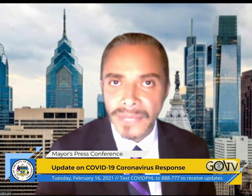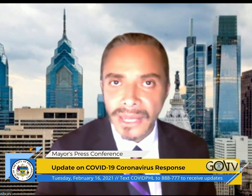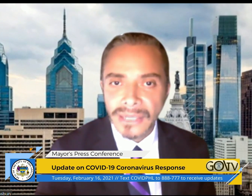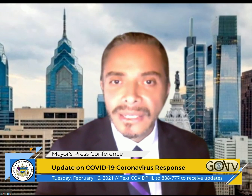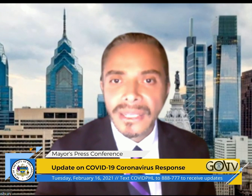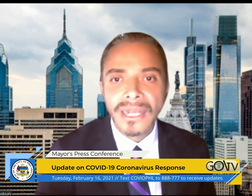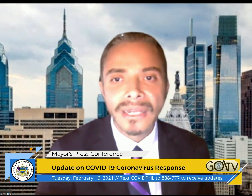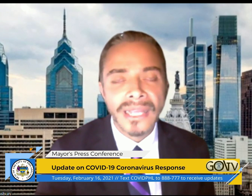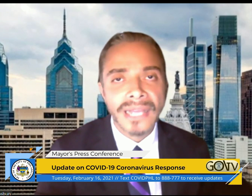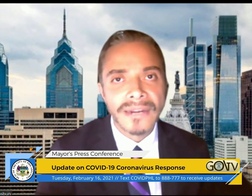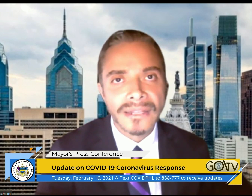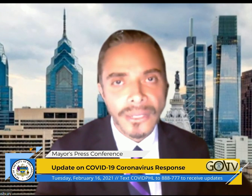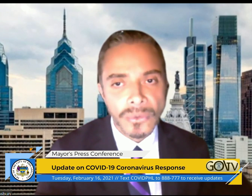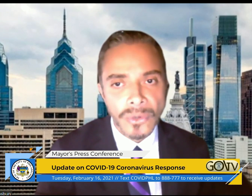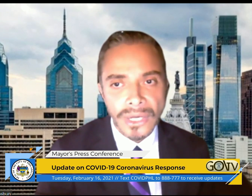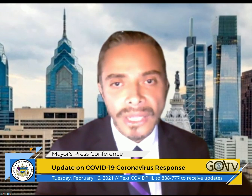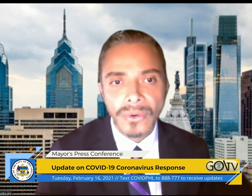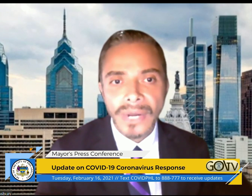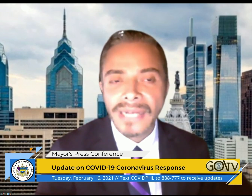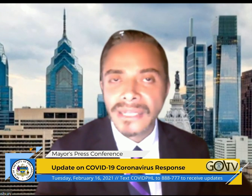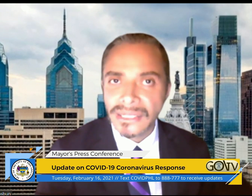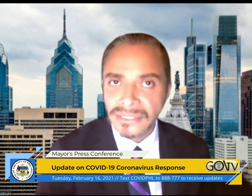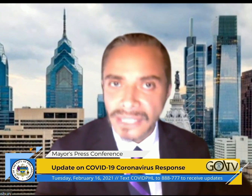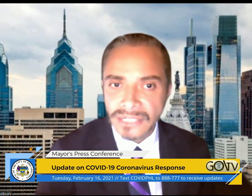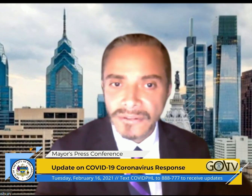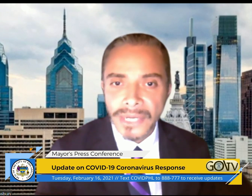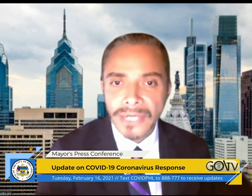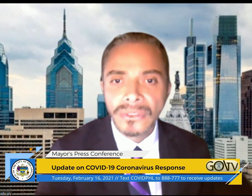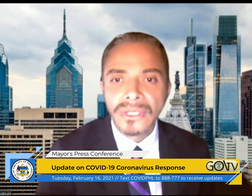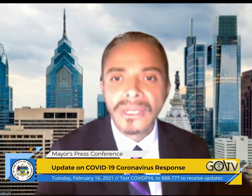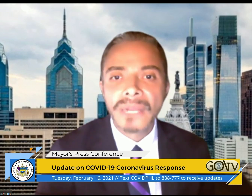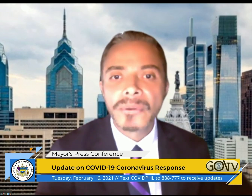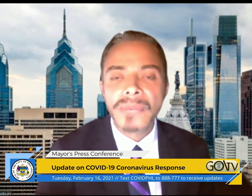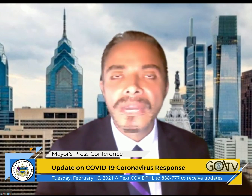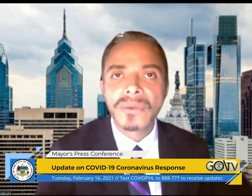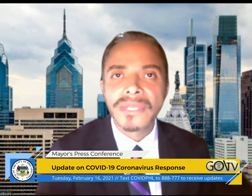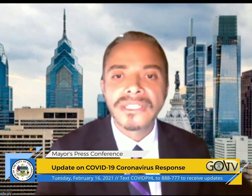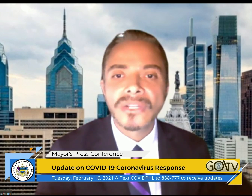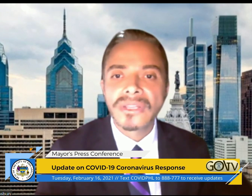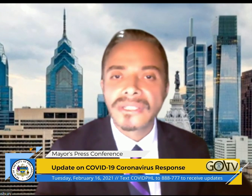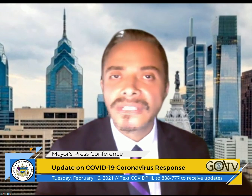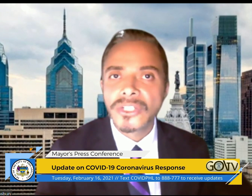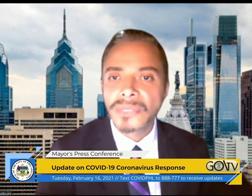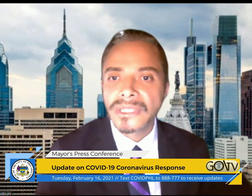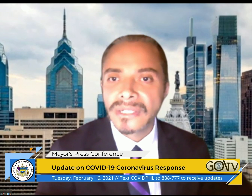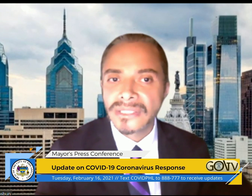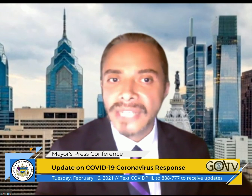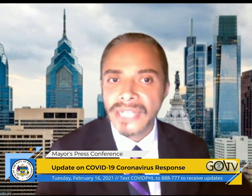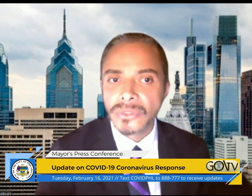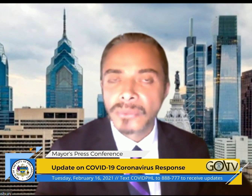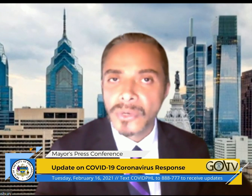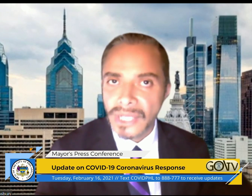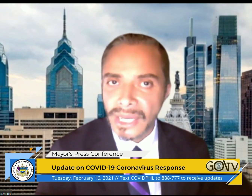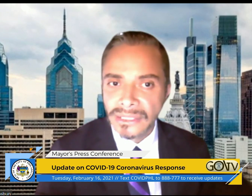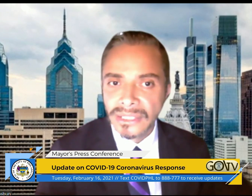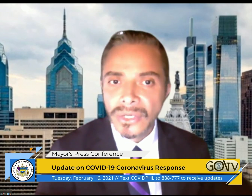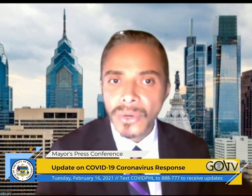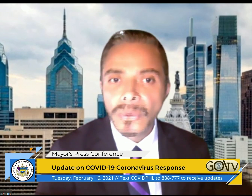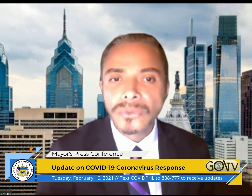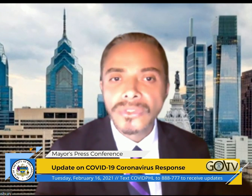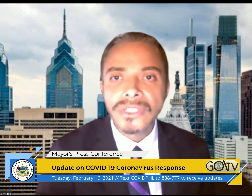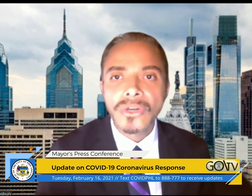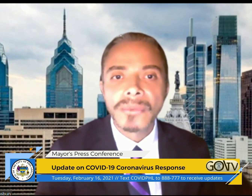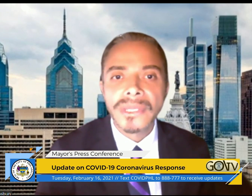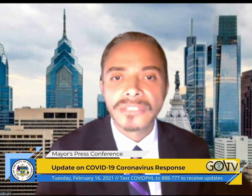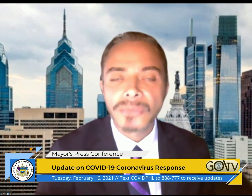semana previa, el día 31 de enero al día 6 de febrero, el promedio había sido de 323 casos por día,